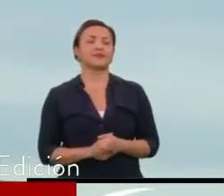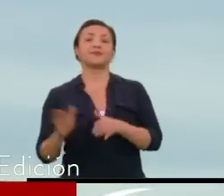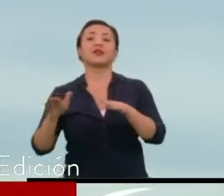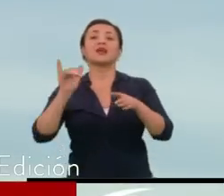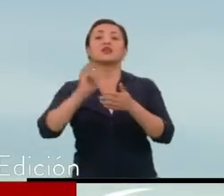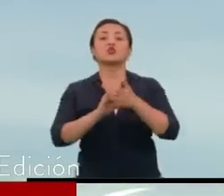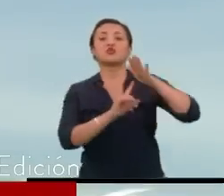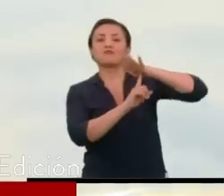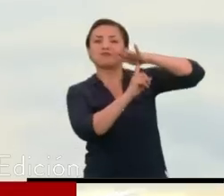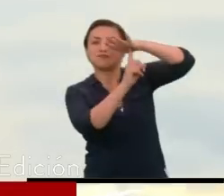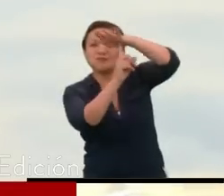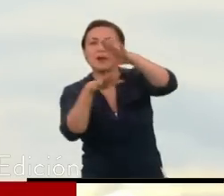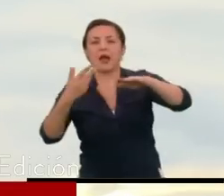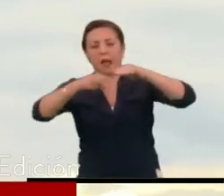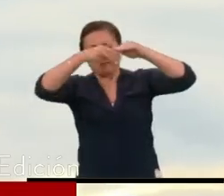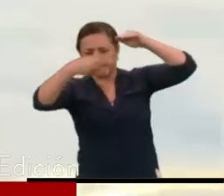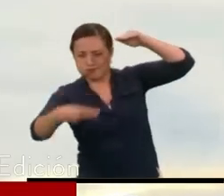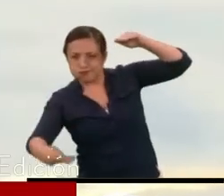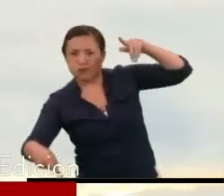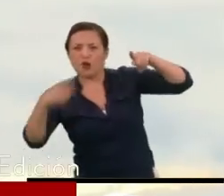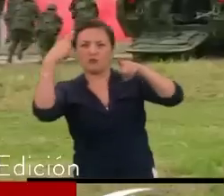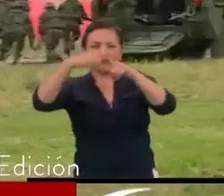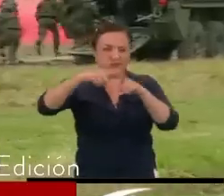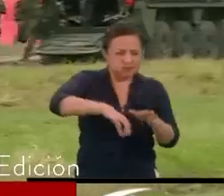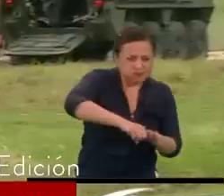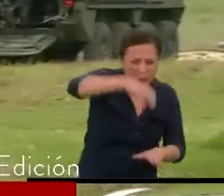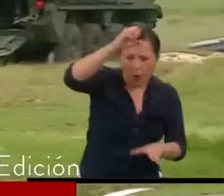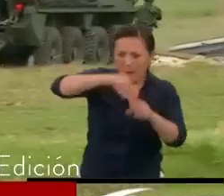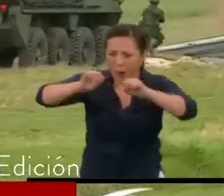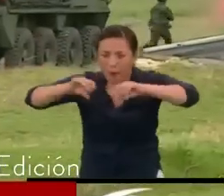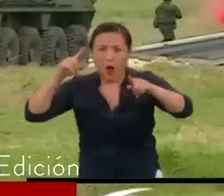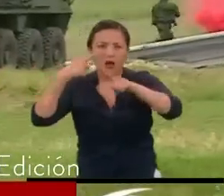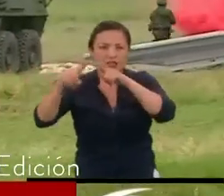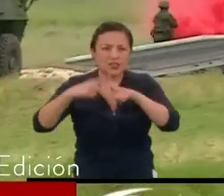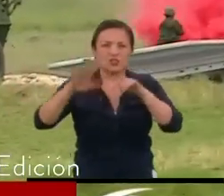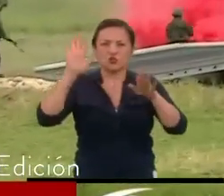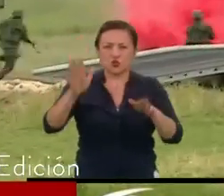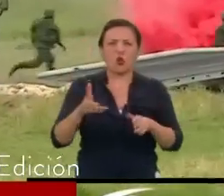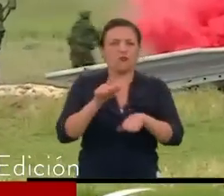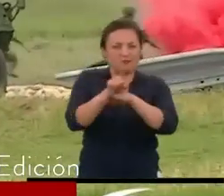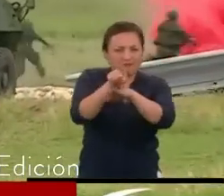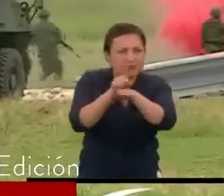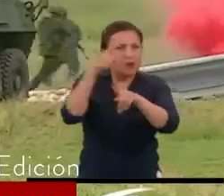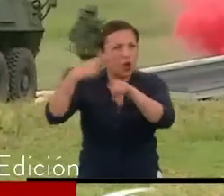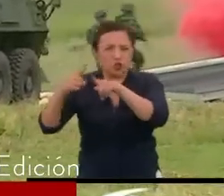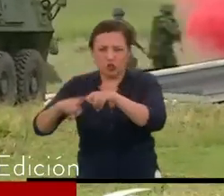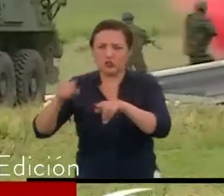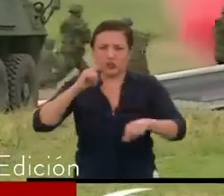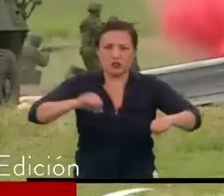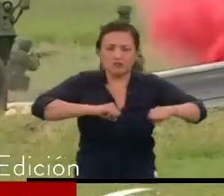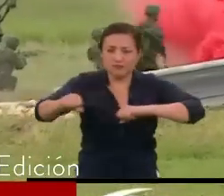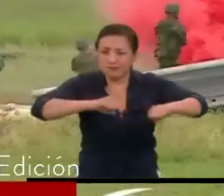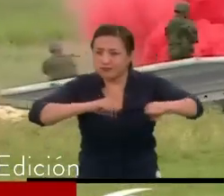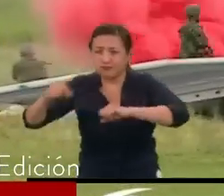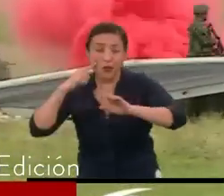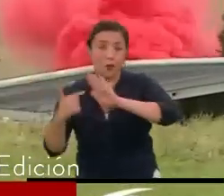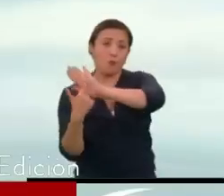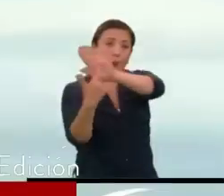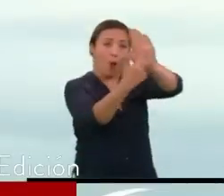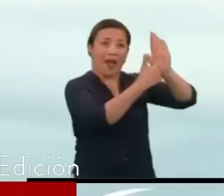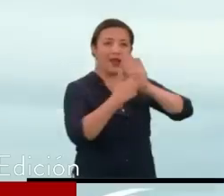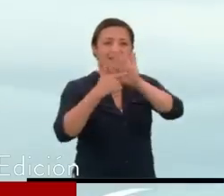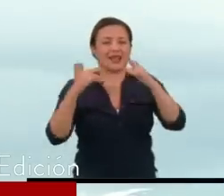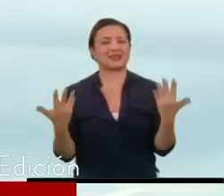Helicópteros, paracaidistas, unidades de desminado, poderosos tanques de guerra y fuerzas especiales terrestres mostraron todas sus habilidades durante varias horas